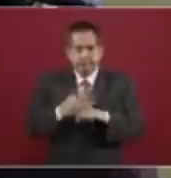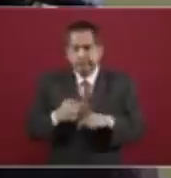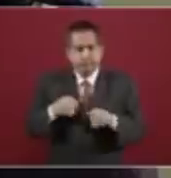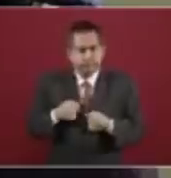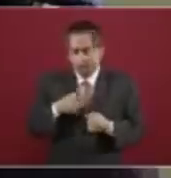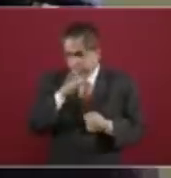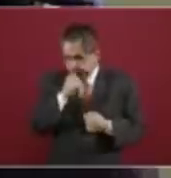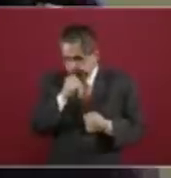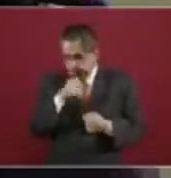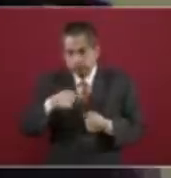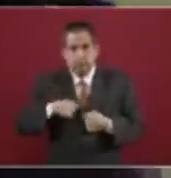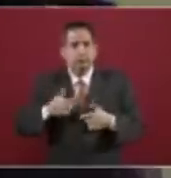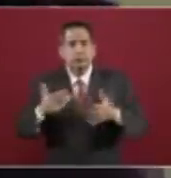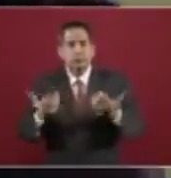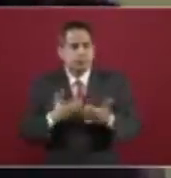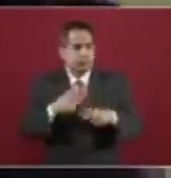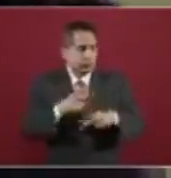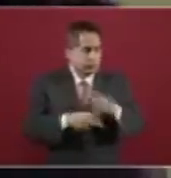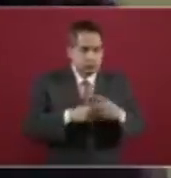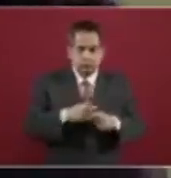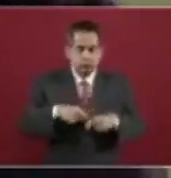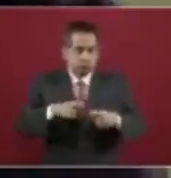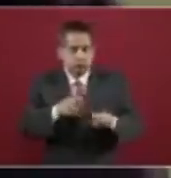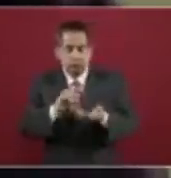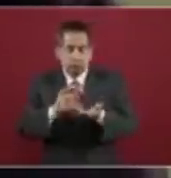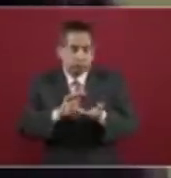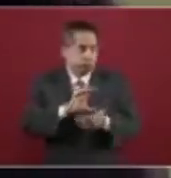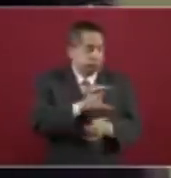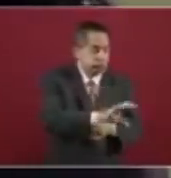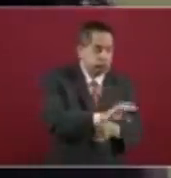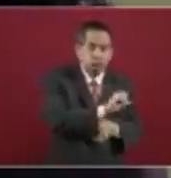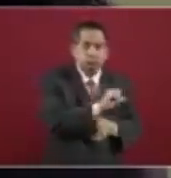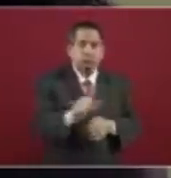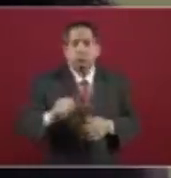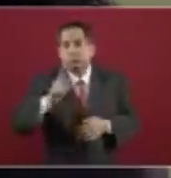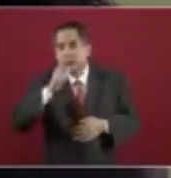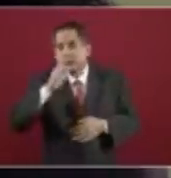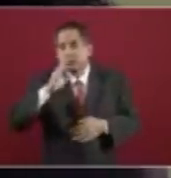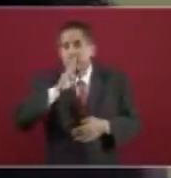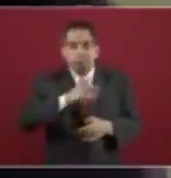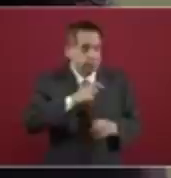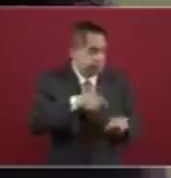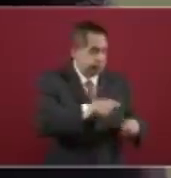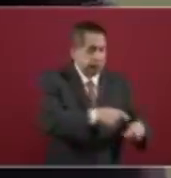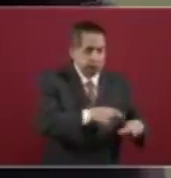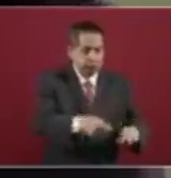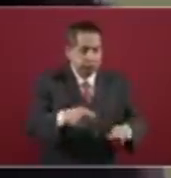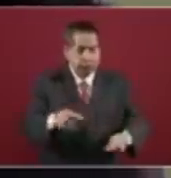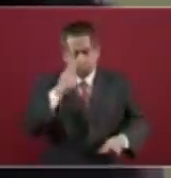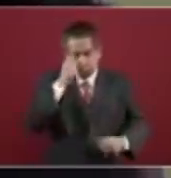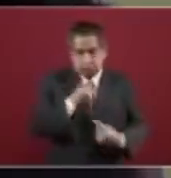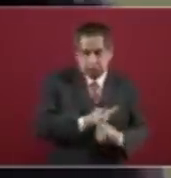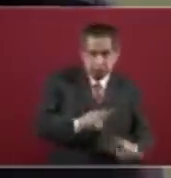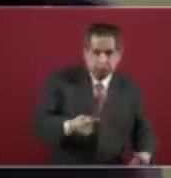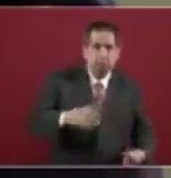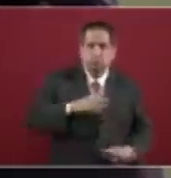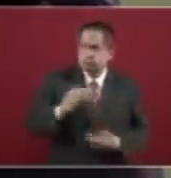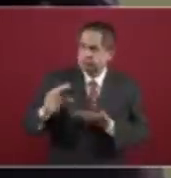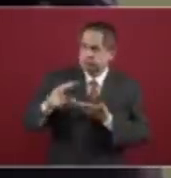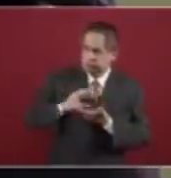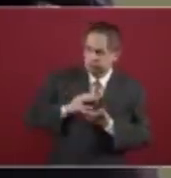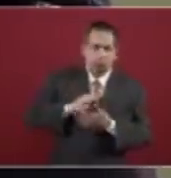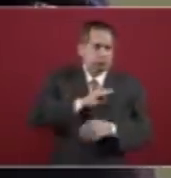que nosotros haremos es que le llegue el recurso a la madre o al padre para que esa niña y ese niño tengan los cuidados.